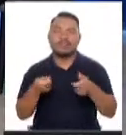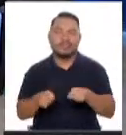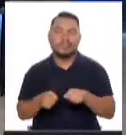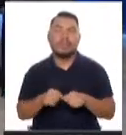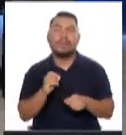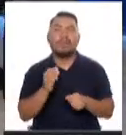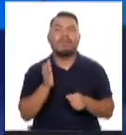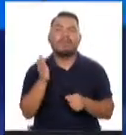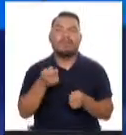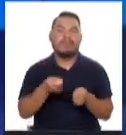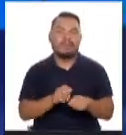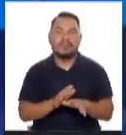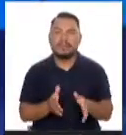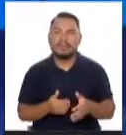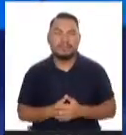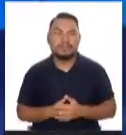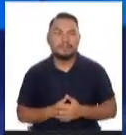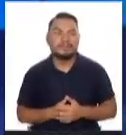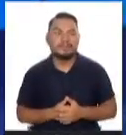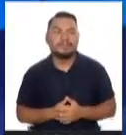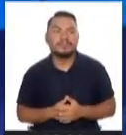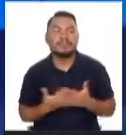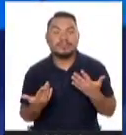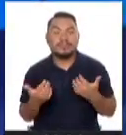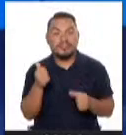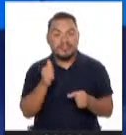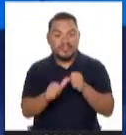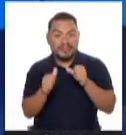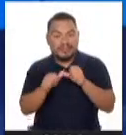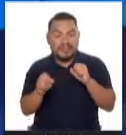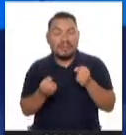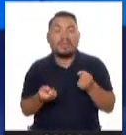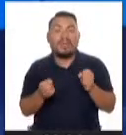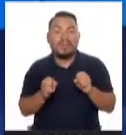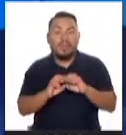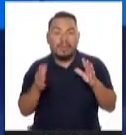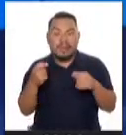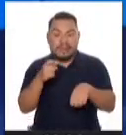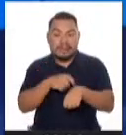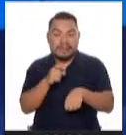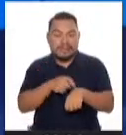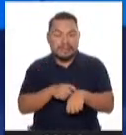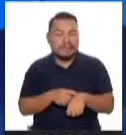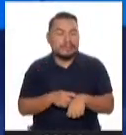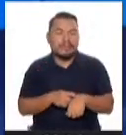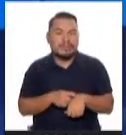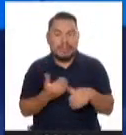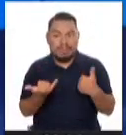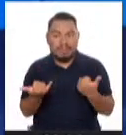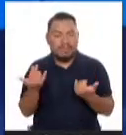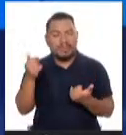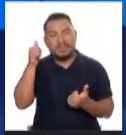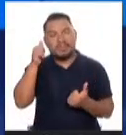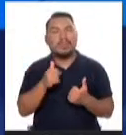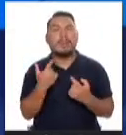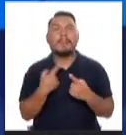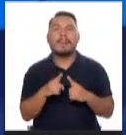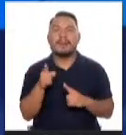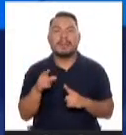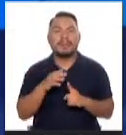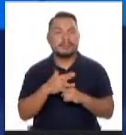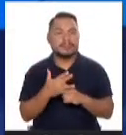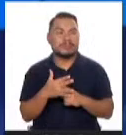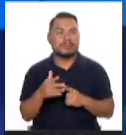prescribir? La verdad no tengo las fechas en el tiempo, pero tratándose de una